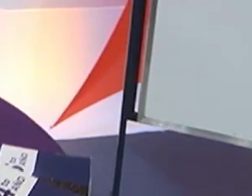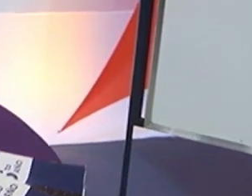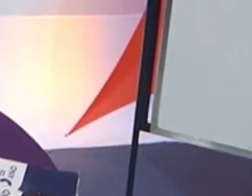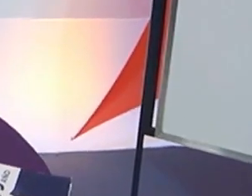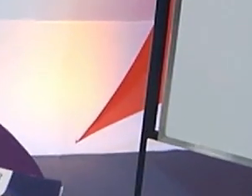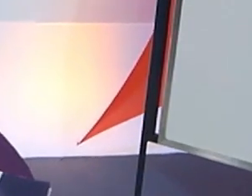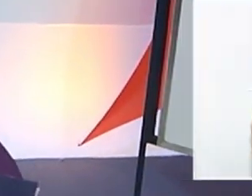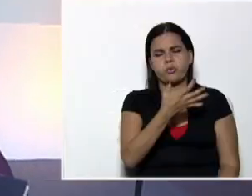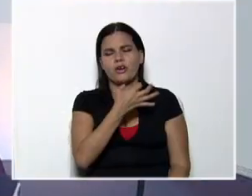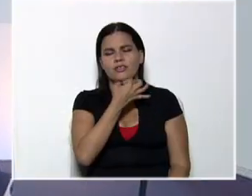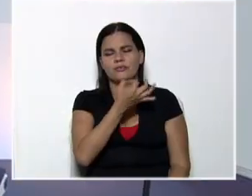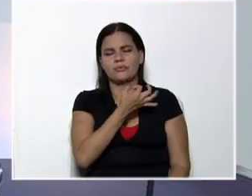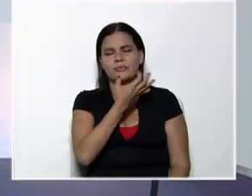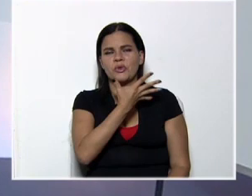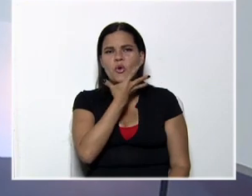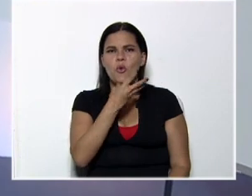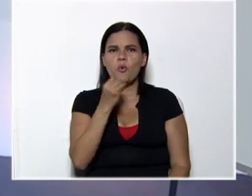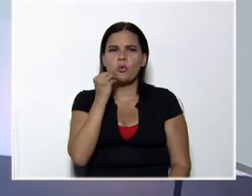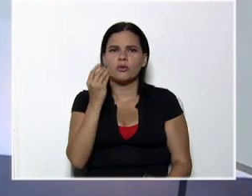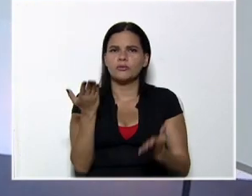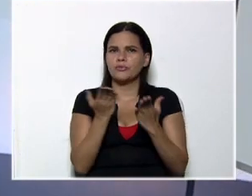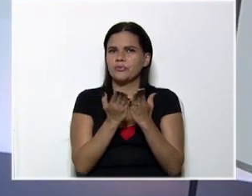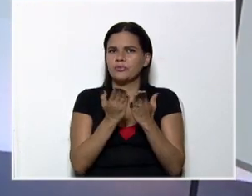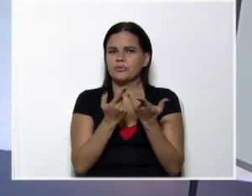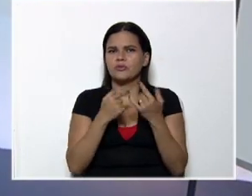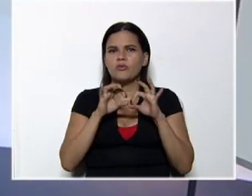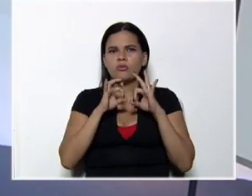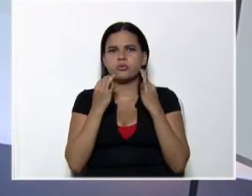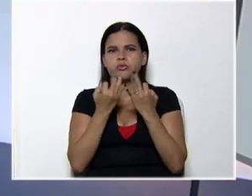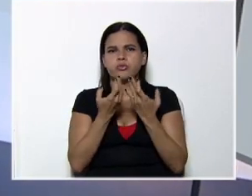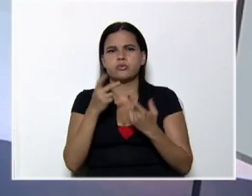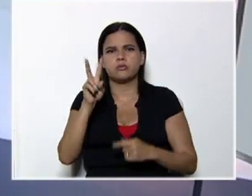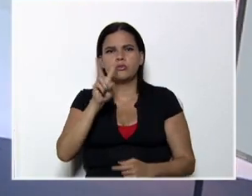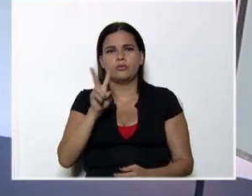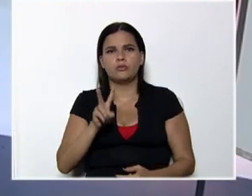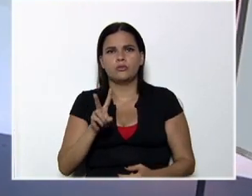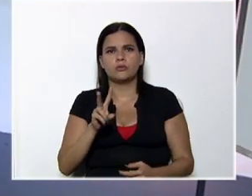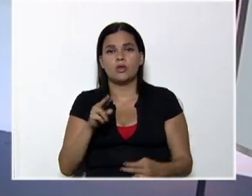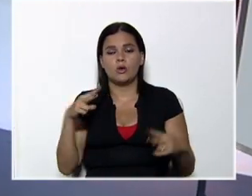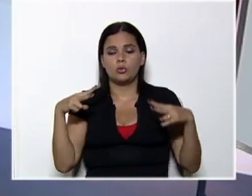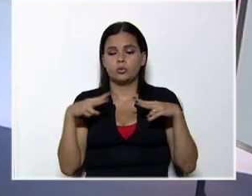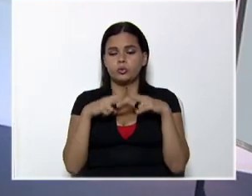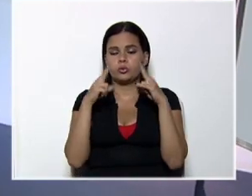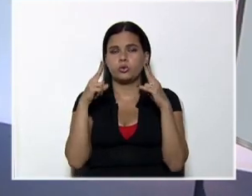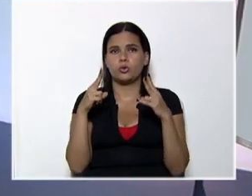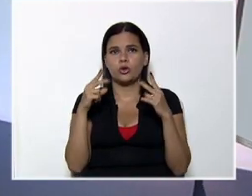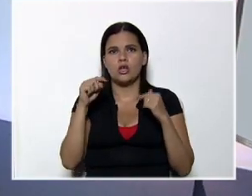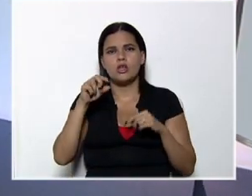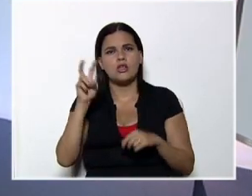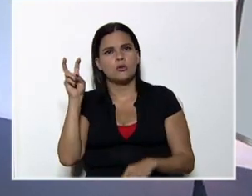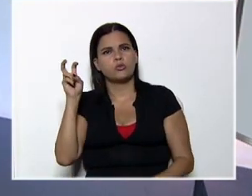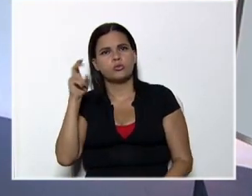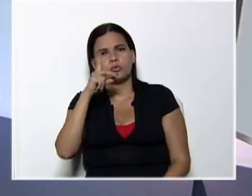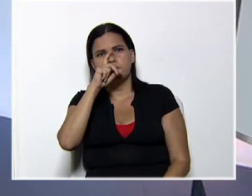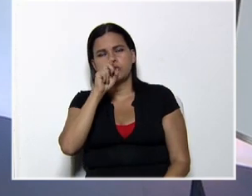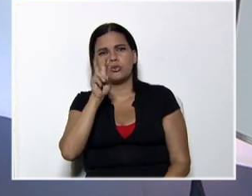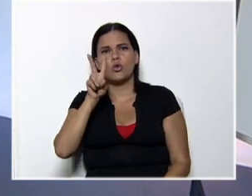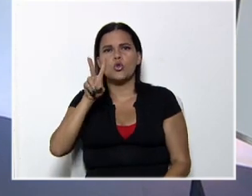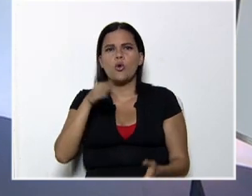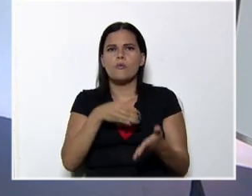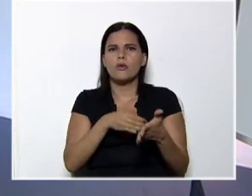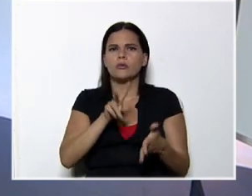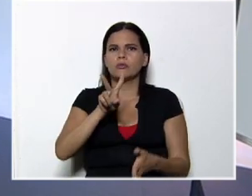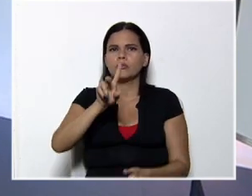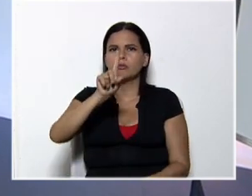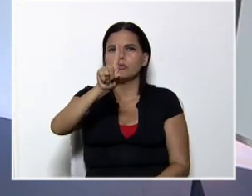Muy buenas tardes, jóvenes, estudiantes y familia venezolana. Nos reencontramos en este nuevo año